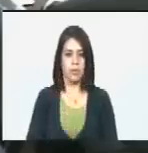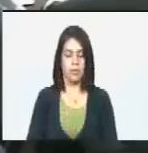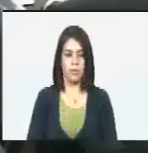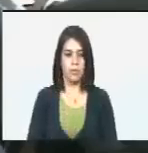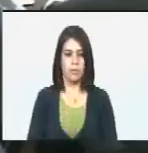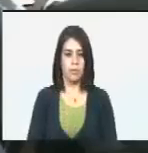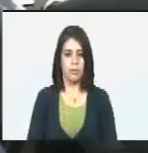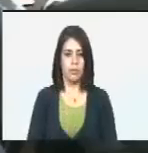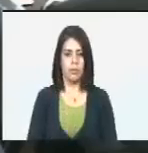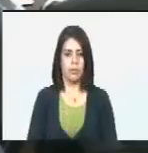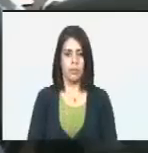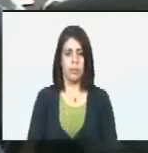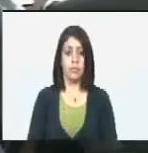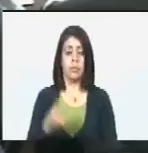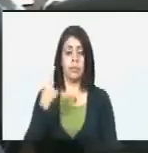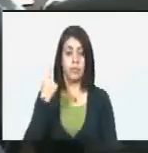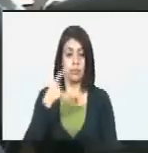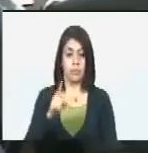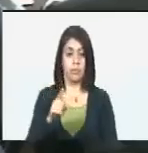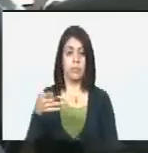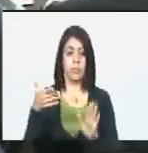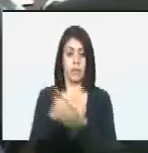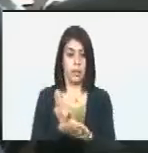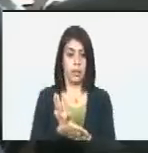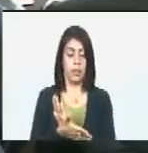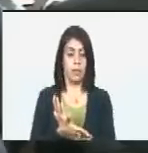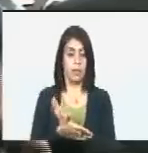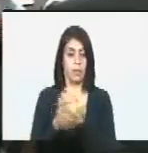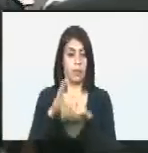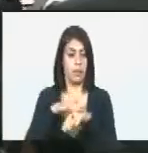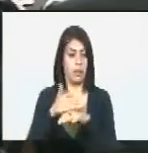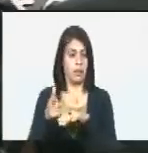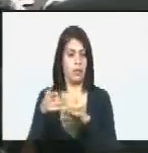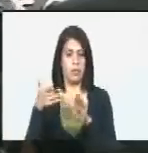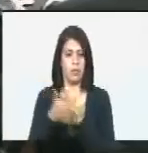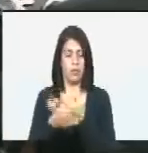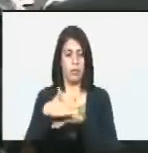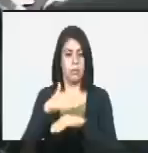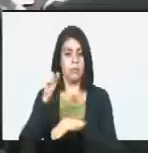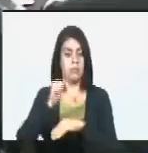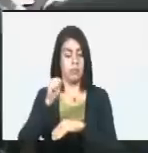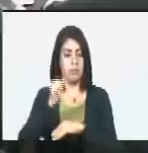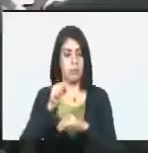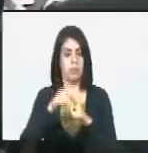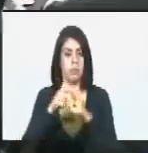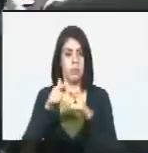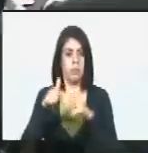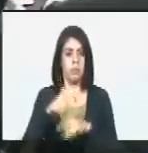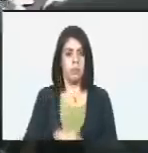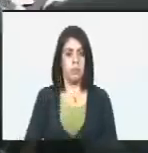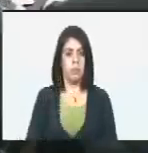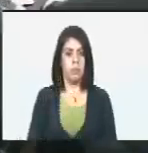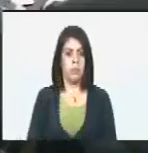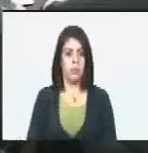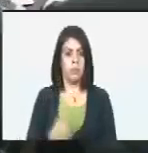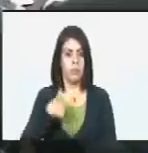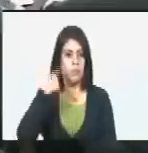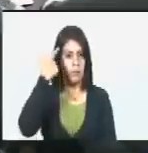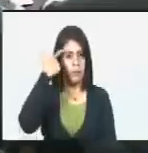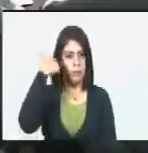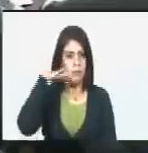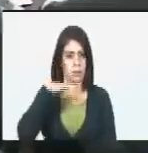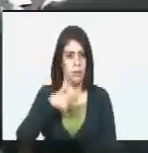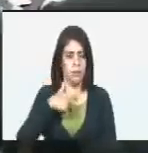Eso tiene su carga simbólica, sin duda alguna. Por lo menos así lo creo yo, que yo creo en